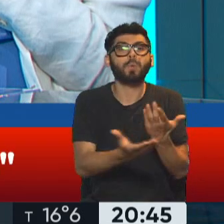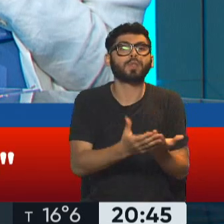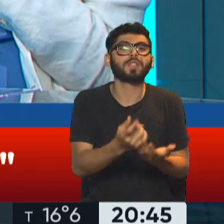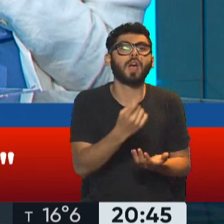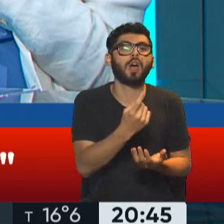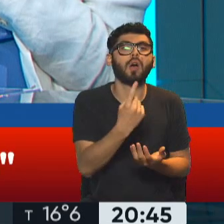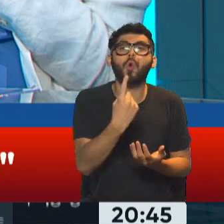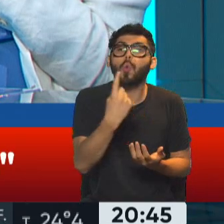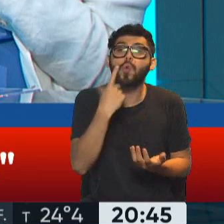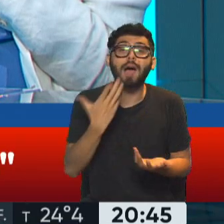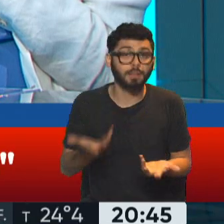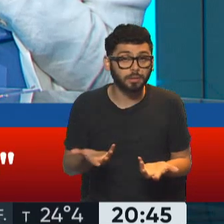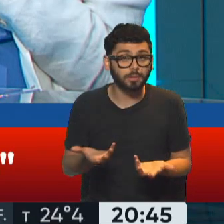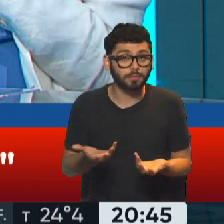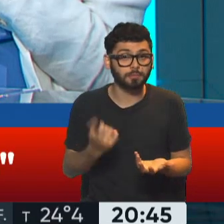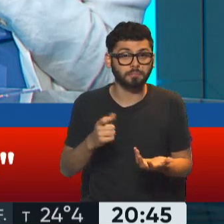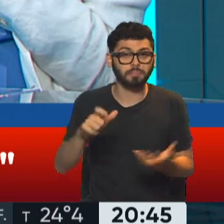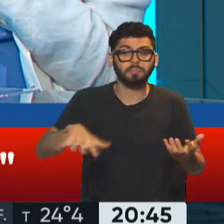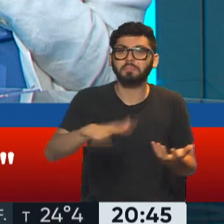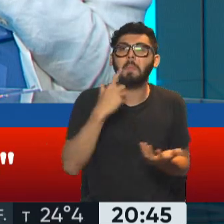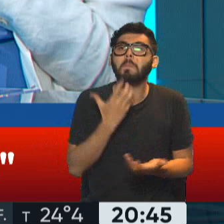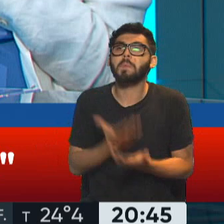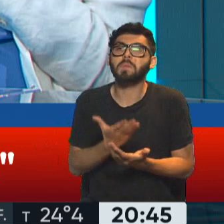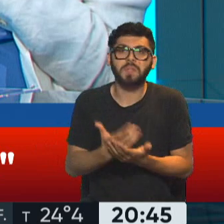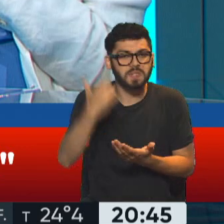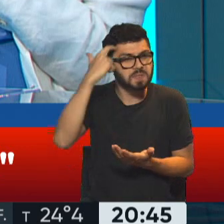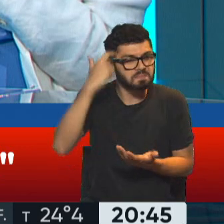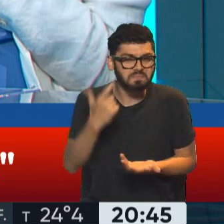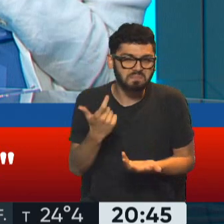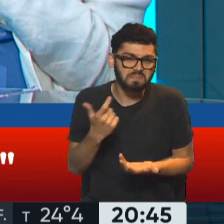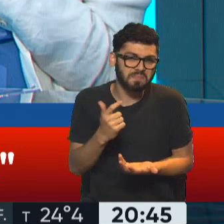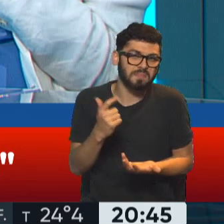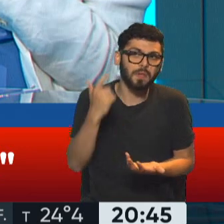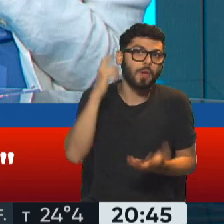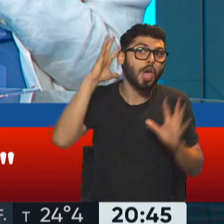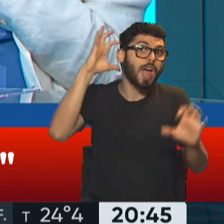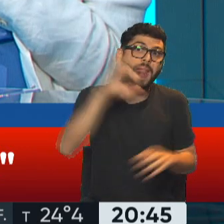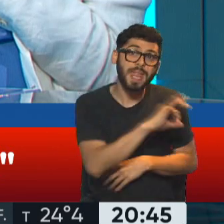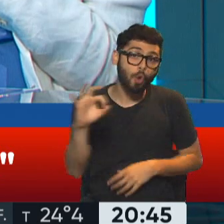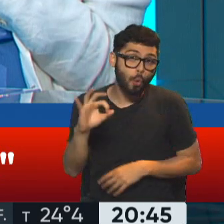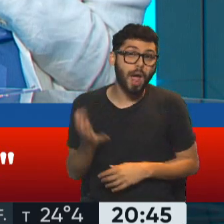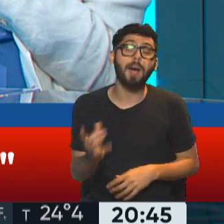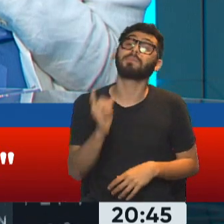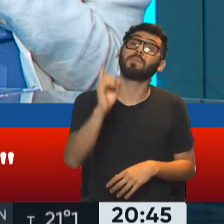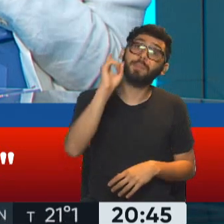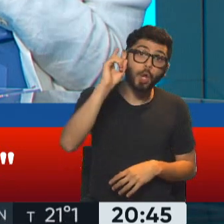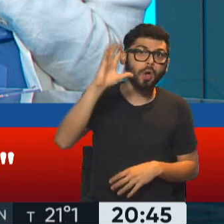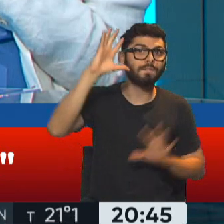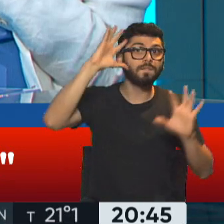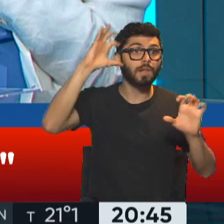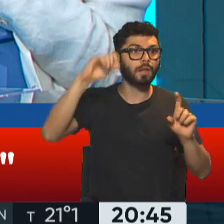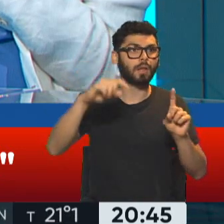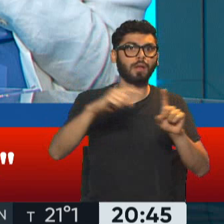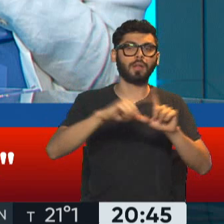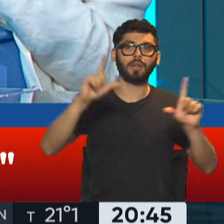haya hecho carne en la gente, y no deben recordar una sola propuesta, pero sí recuerdan el desánimo que